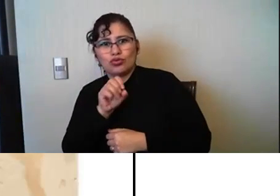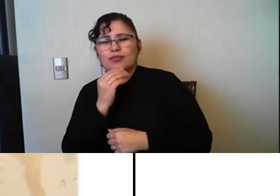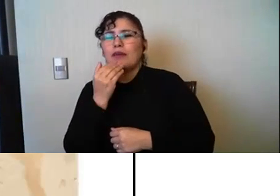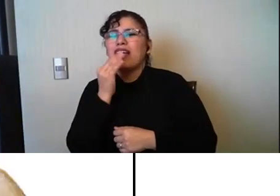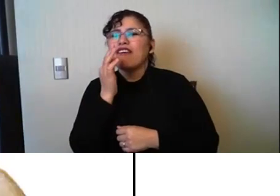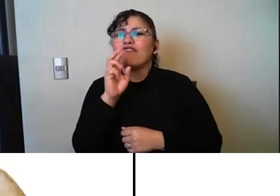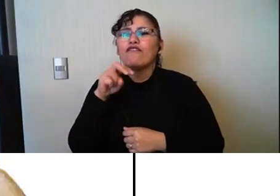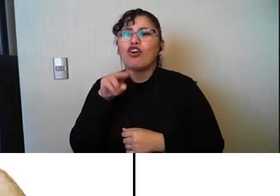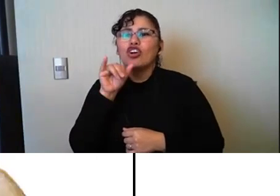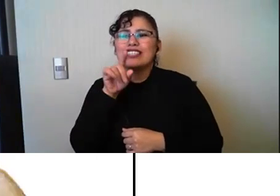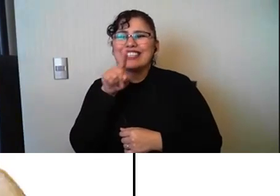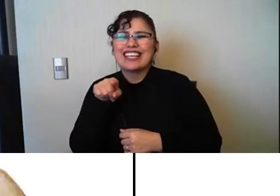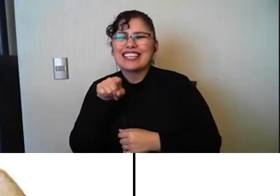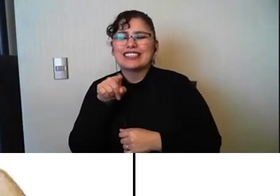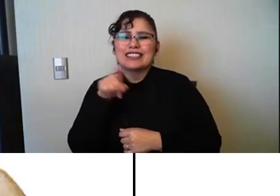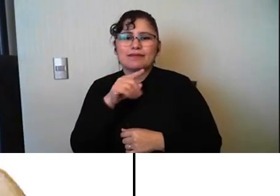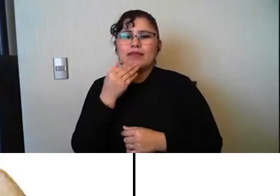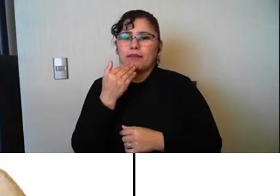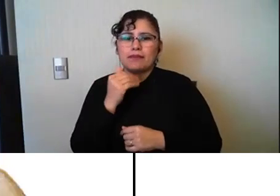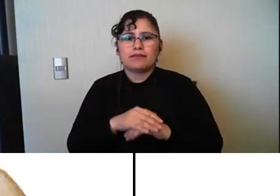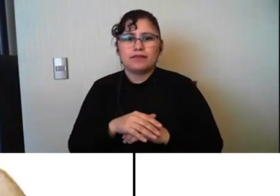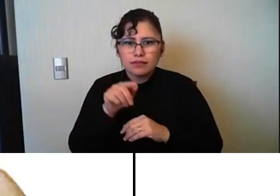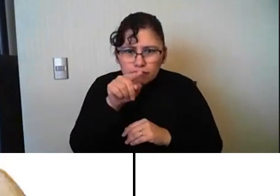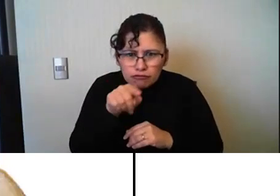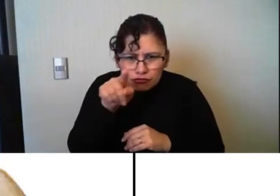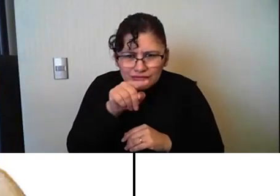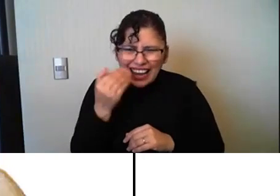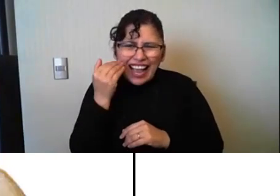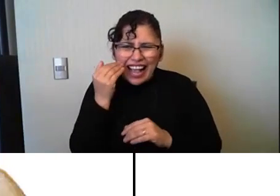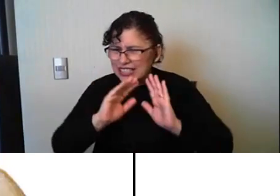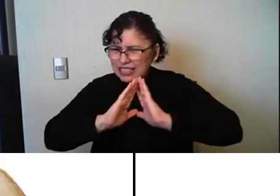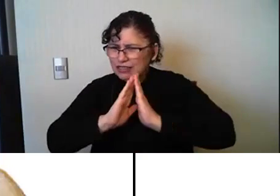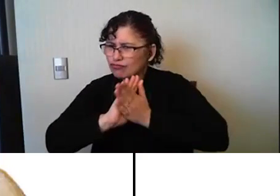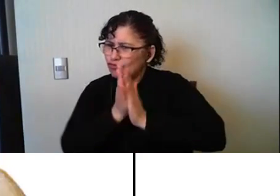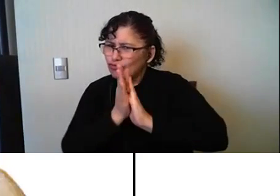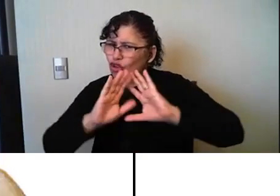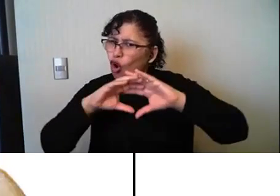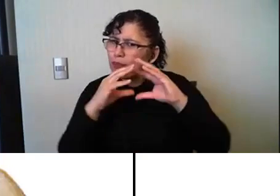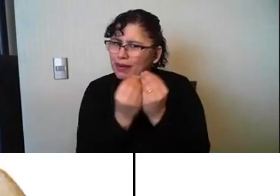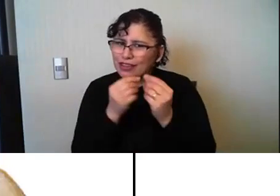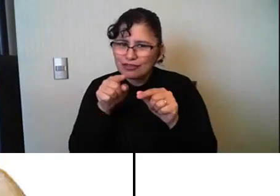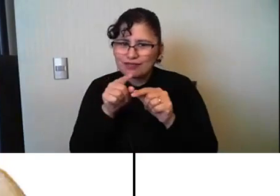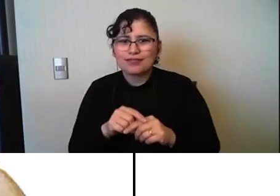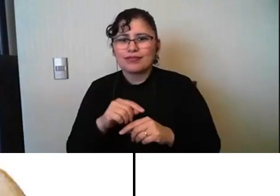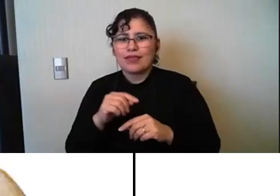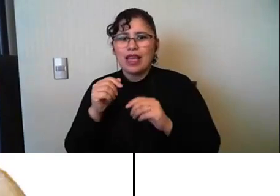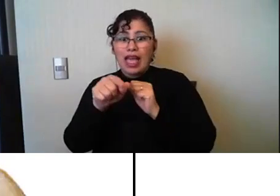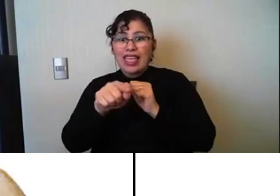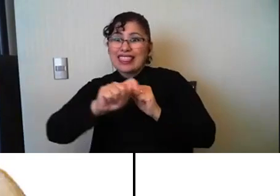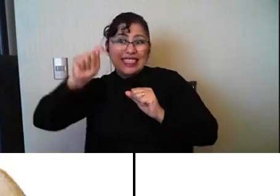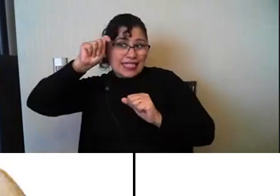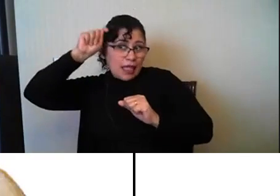columnas del fornix. Luego el fornix acá lo tenemos casi completo, desde este que es el lóbulo temporal,